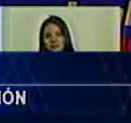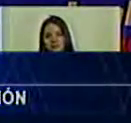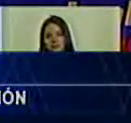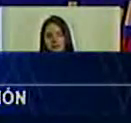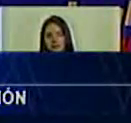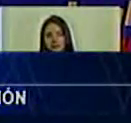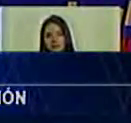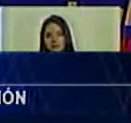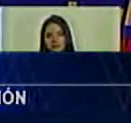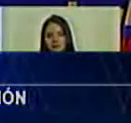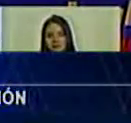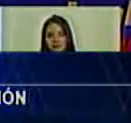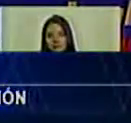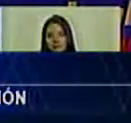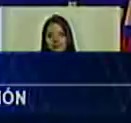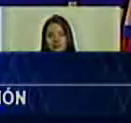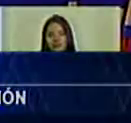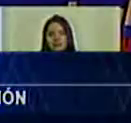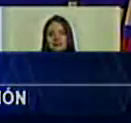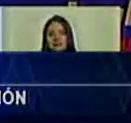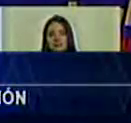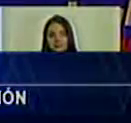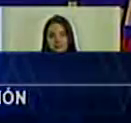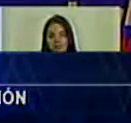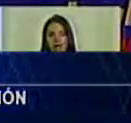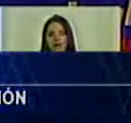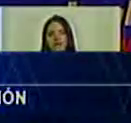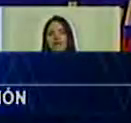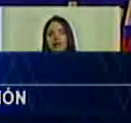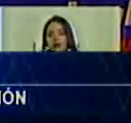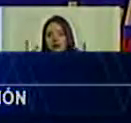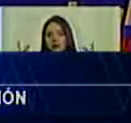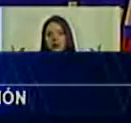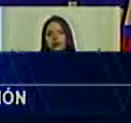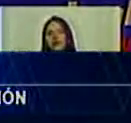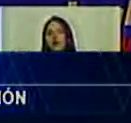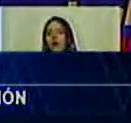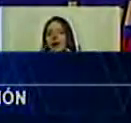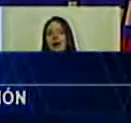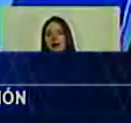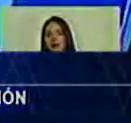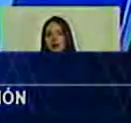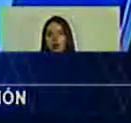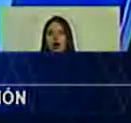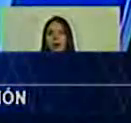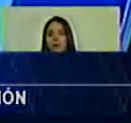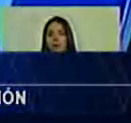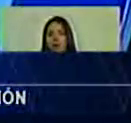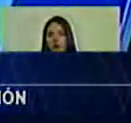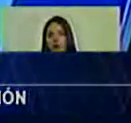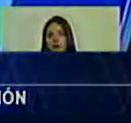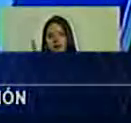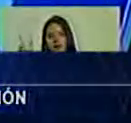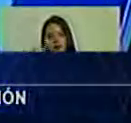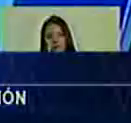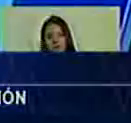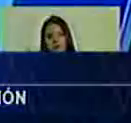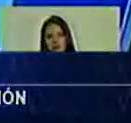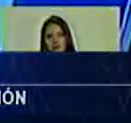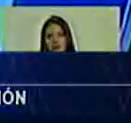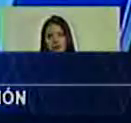La más grande victoria en la historia política de Venezuela.